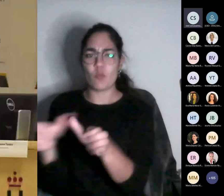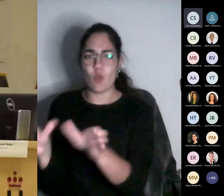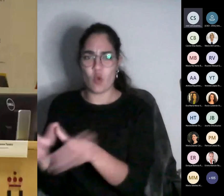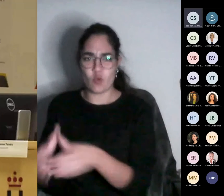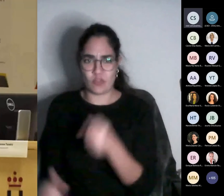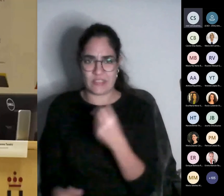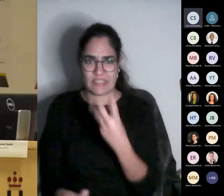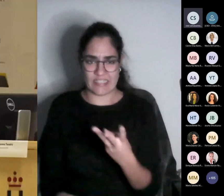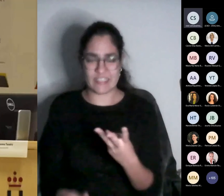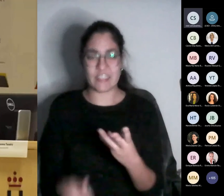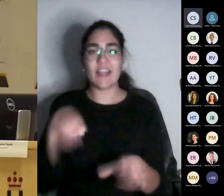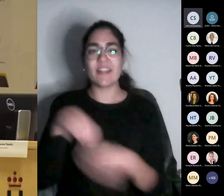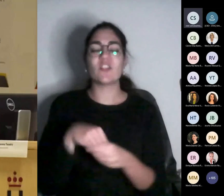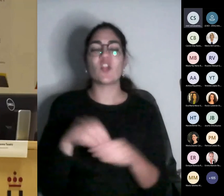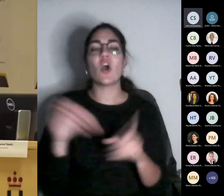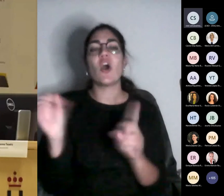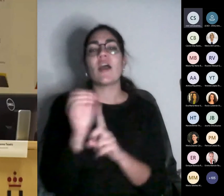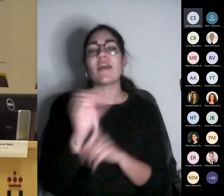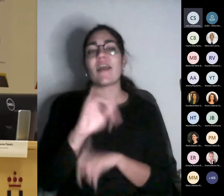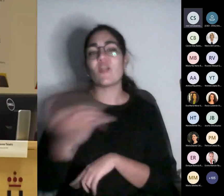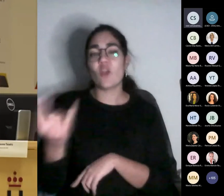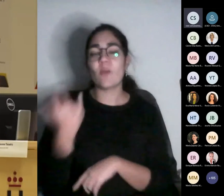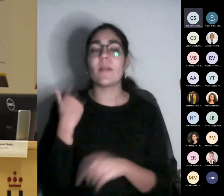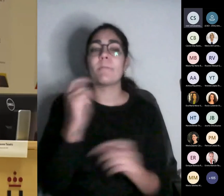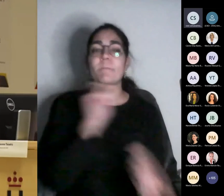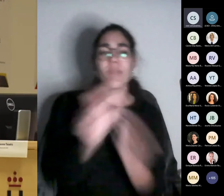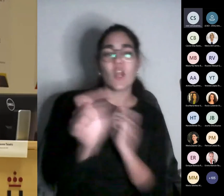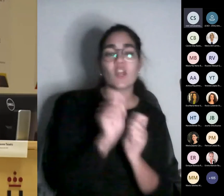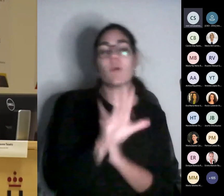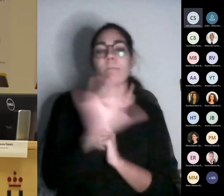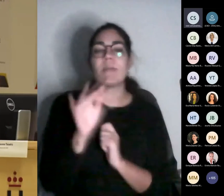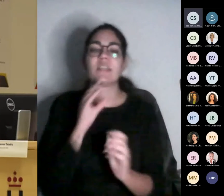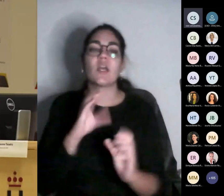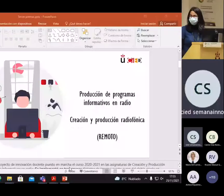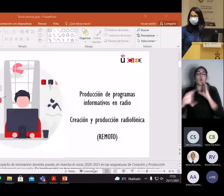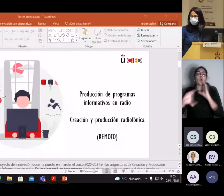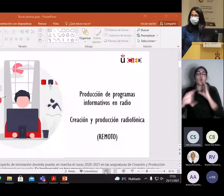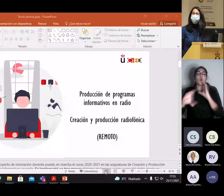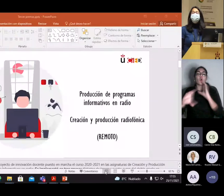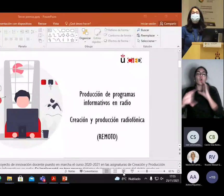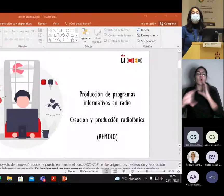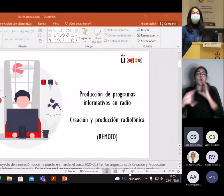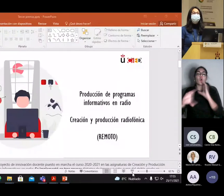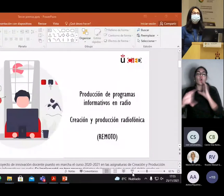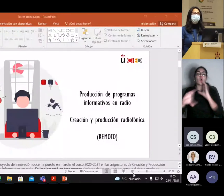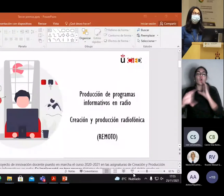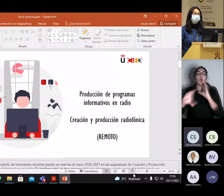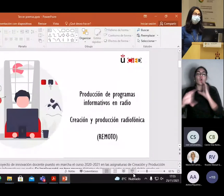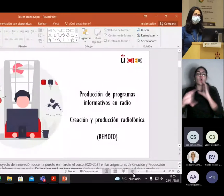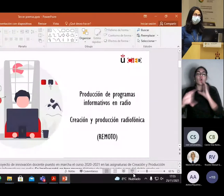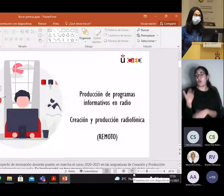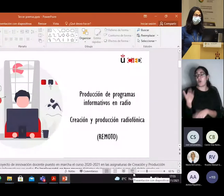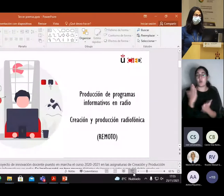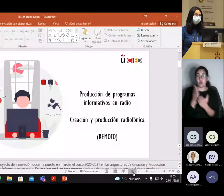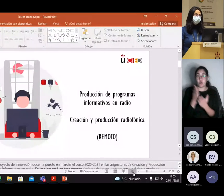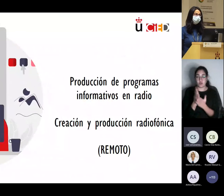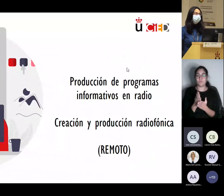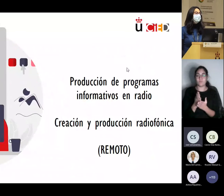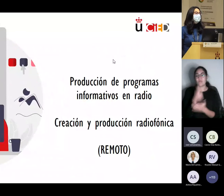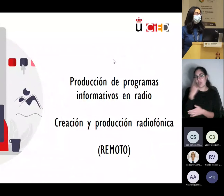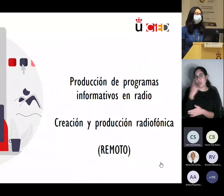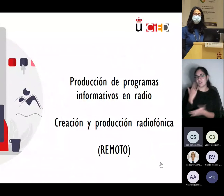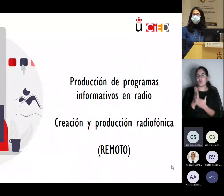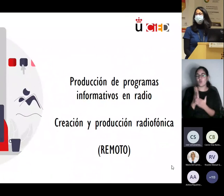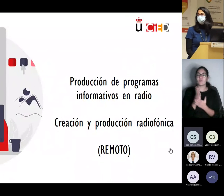del doble grado de periodismo y comunicación audiovisual durante el primer cuatrimestre del curso pasado pero tendrá facultad de comunicación